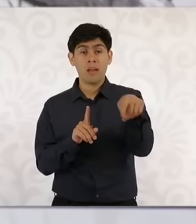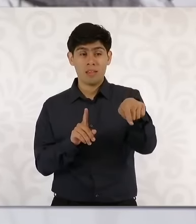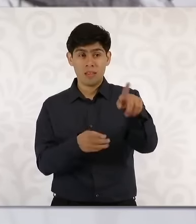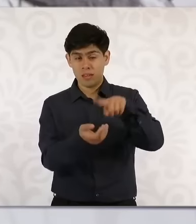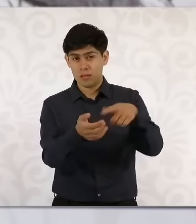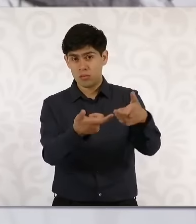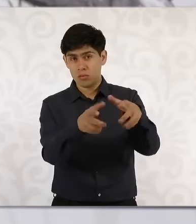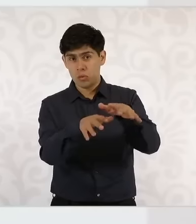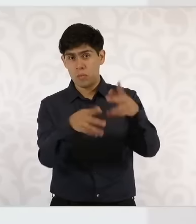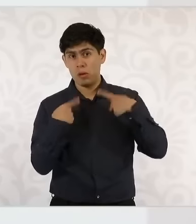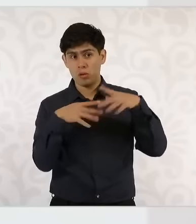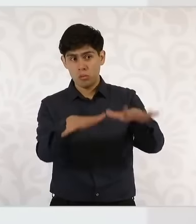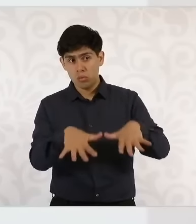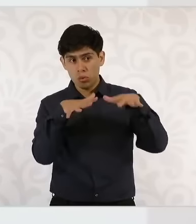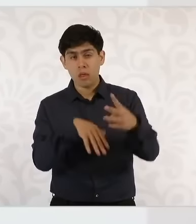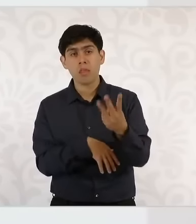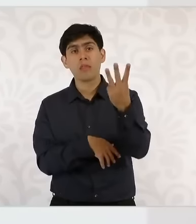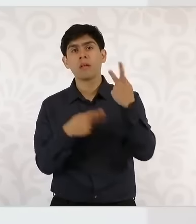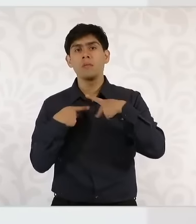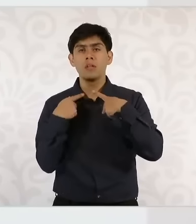y un montón que